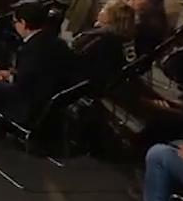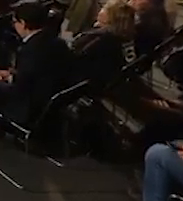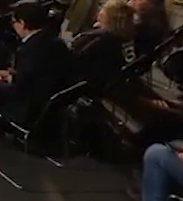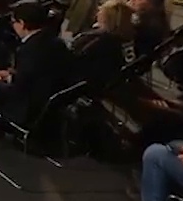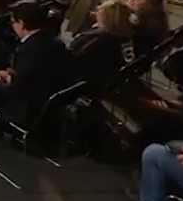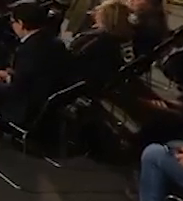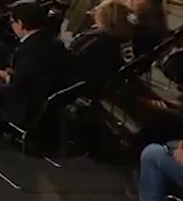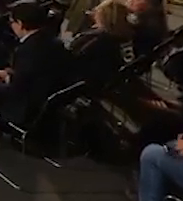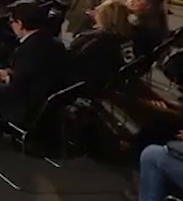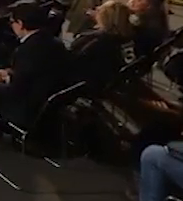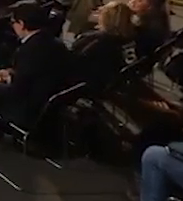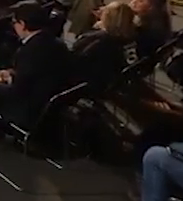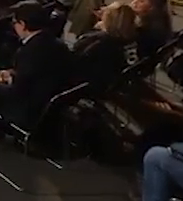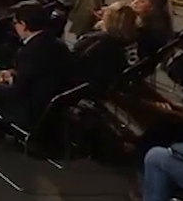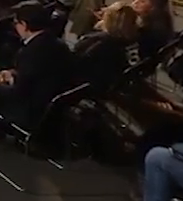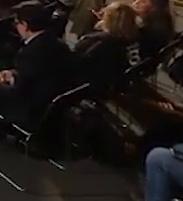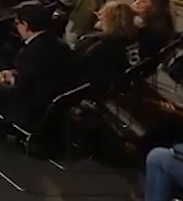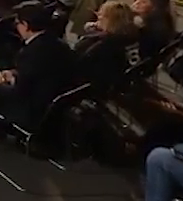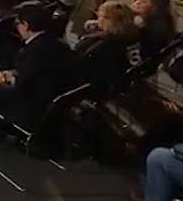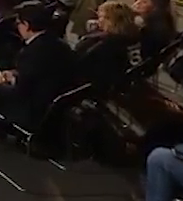Gracias, presidenta.